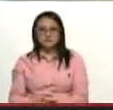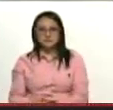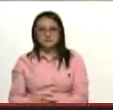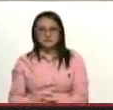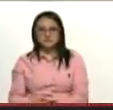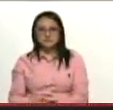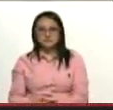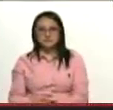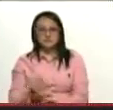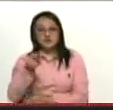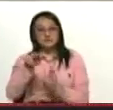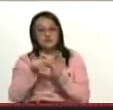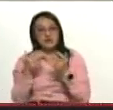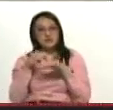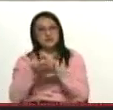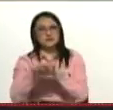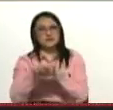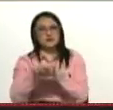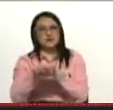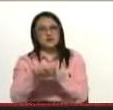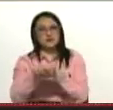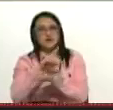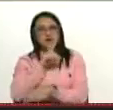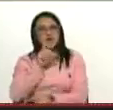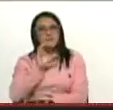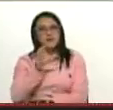entidad integrada llamada